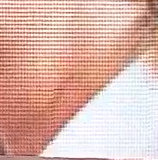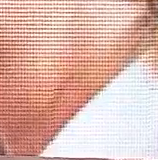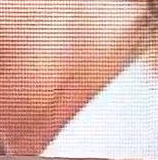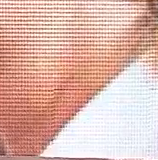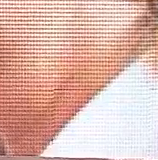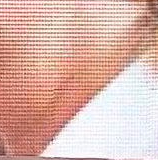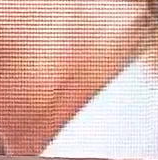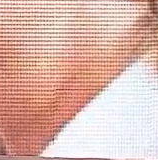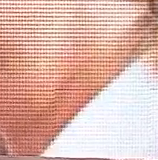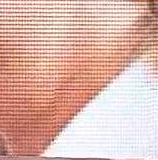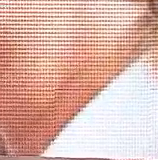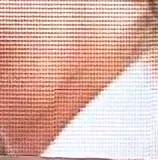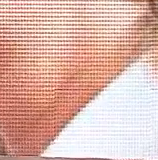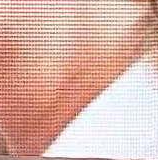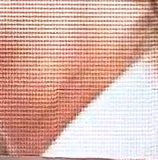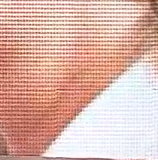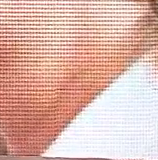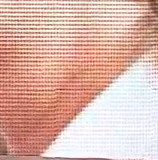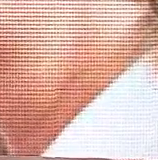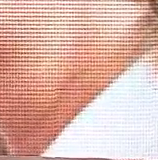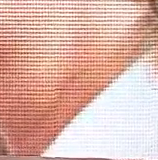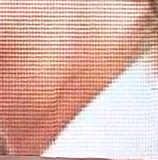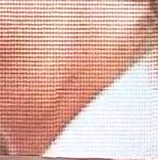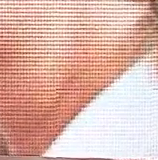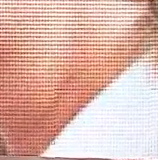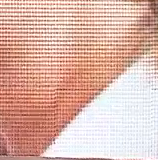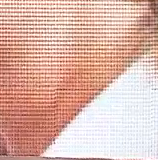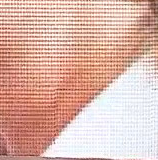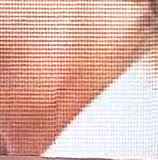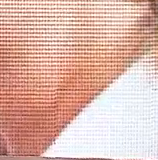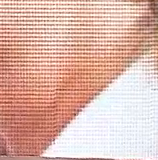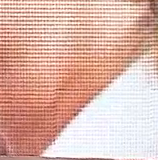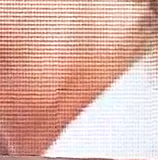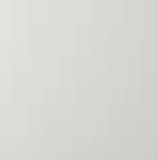judicial en contra de autoridades del régimen de facto por este crédito.